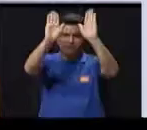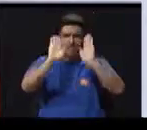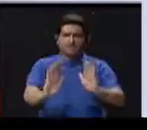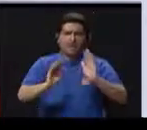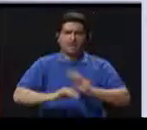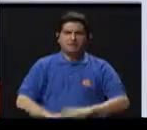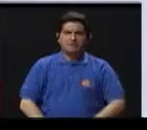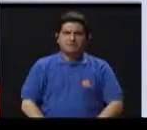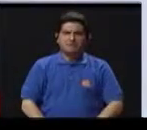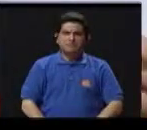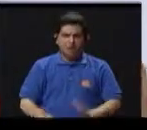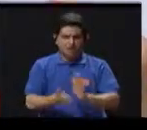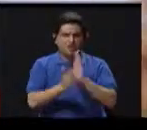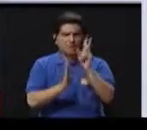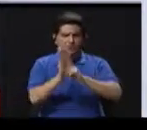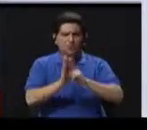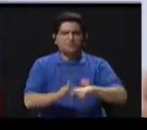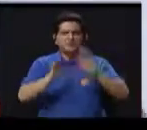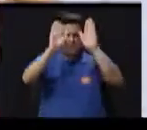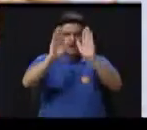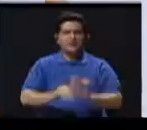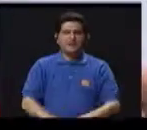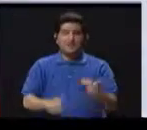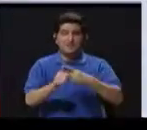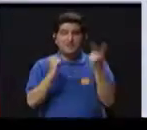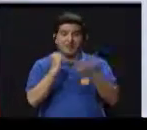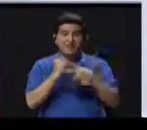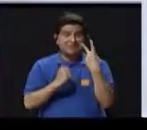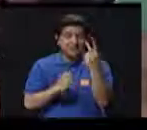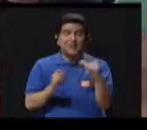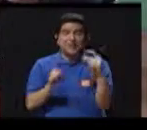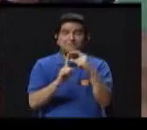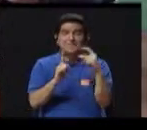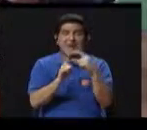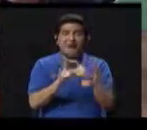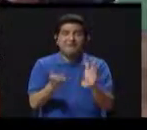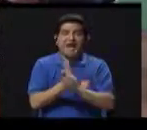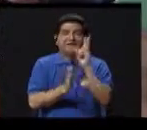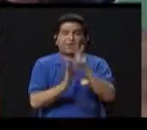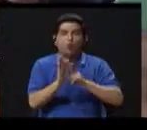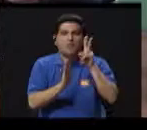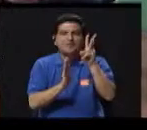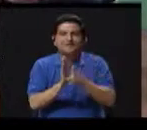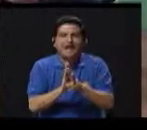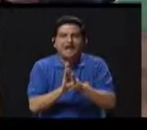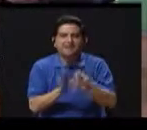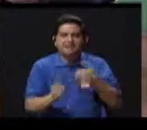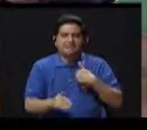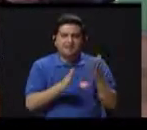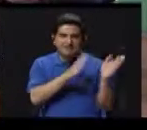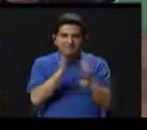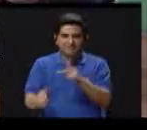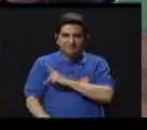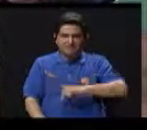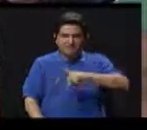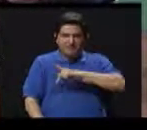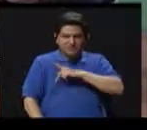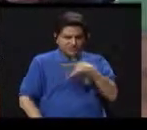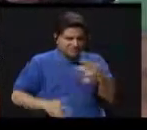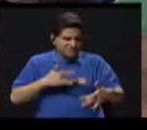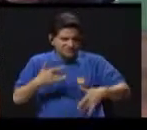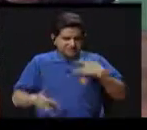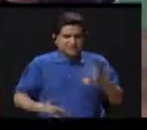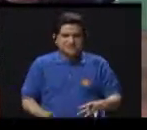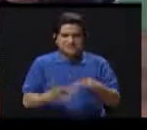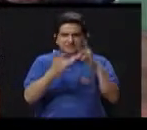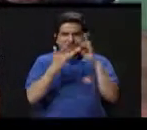excelente trabajo, un excelente documental, la primera vez que oían palabra documental, en fin, y aquí están. ¿Por qué? Porque ellas tienen una formación personal,